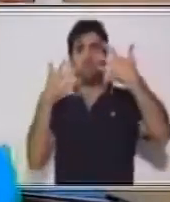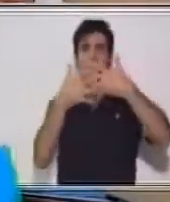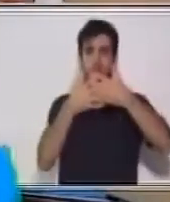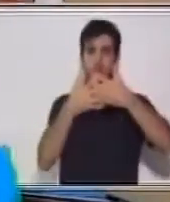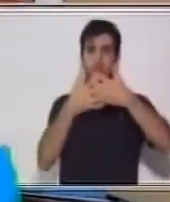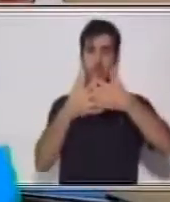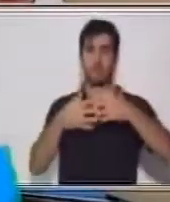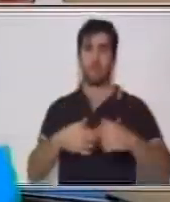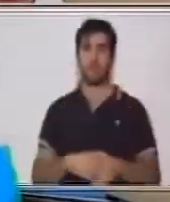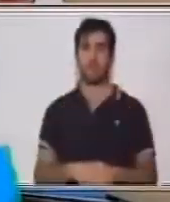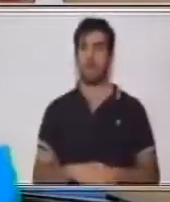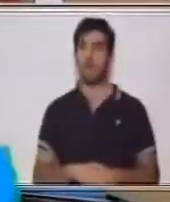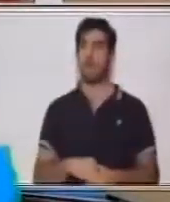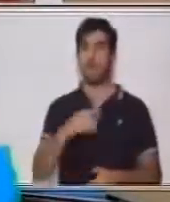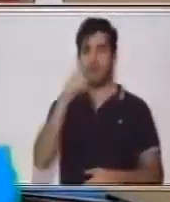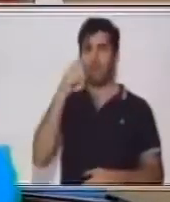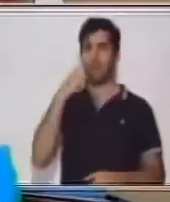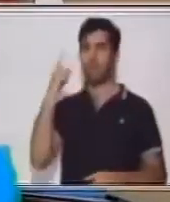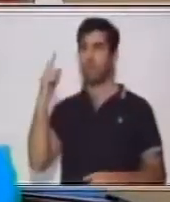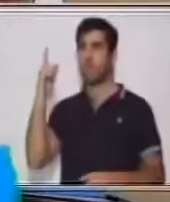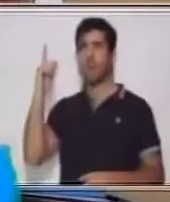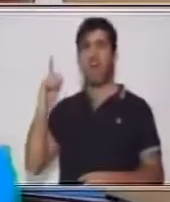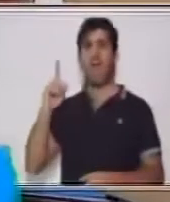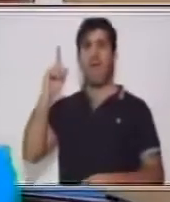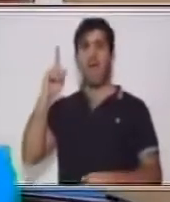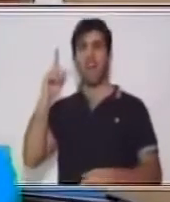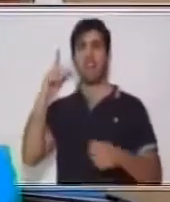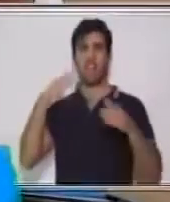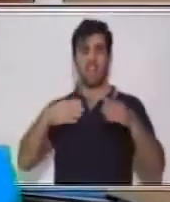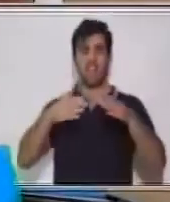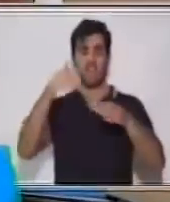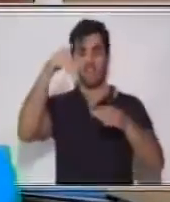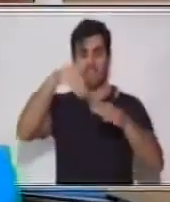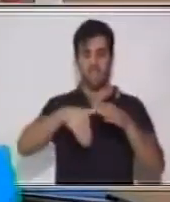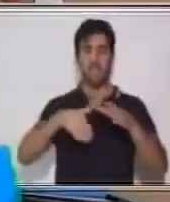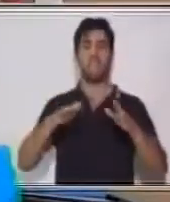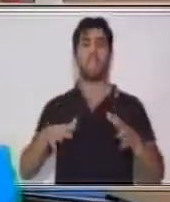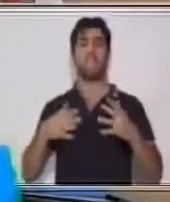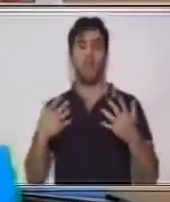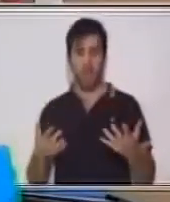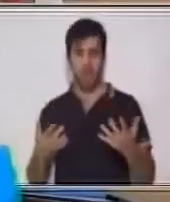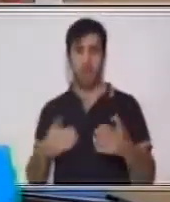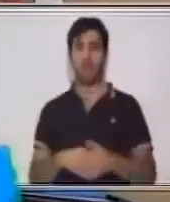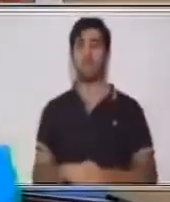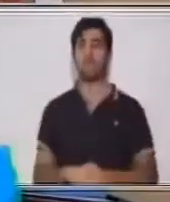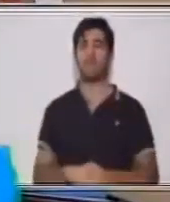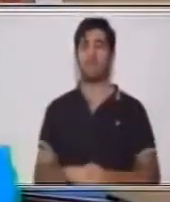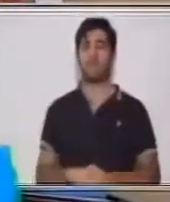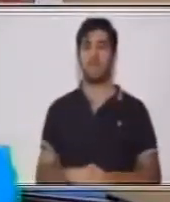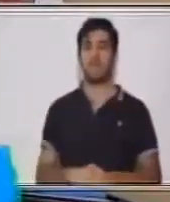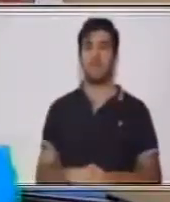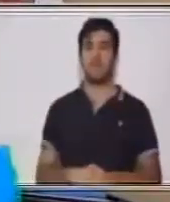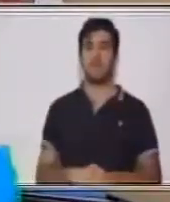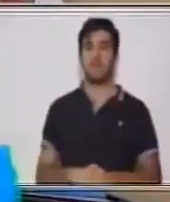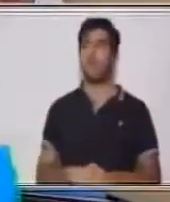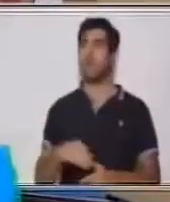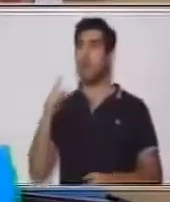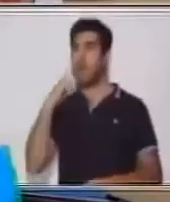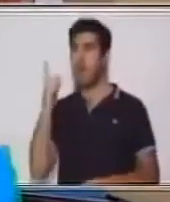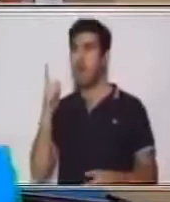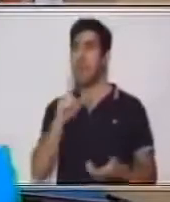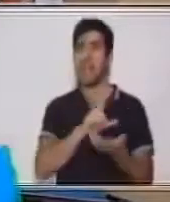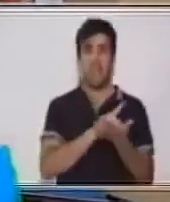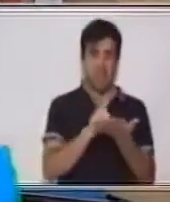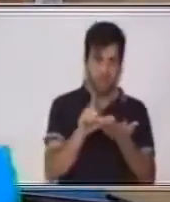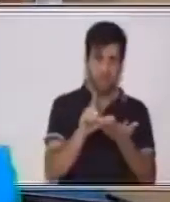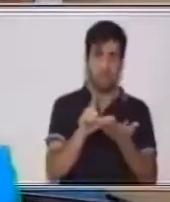Vamos a empezar con lo de arriba. Entonces, ¿cuál sería el antónimo de limpio? ¿Será que sería